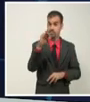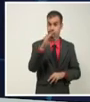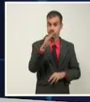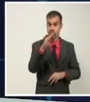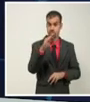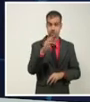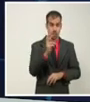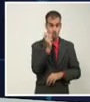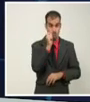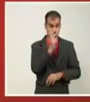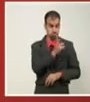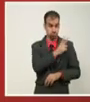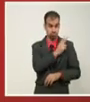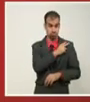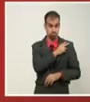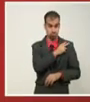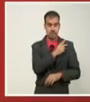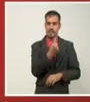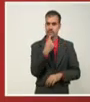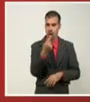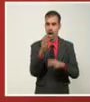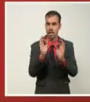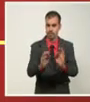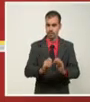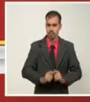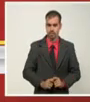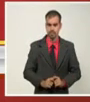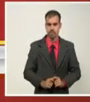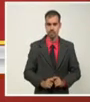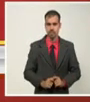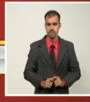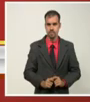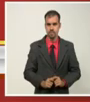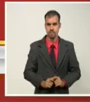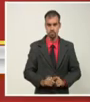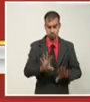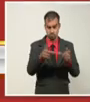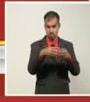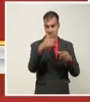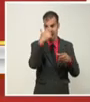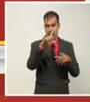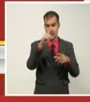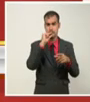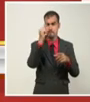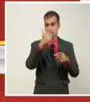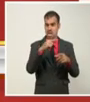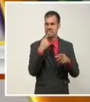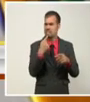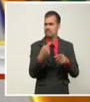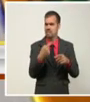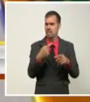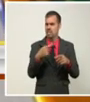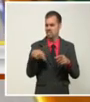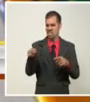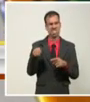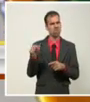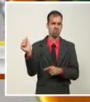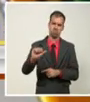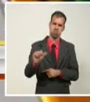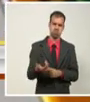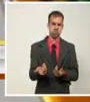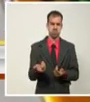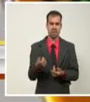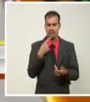mecanismo regional, Sacha Llorenti. El ALBA-TCP califica de arbitraria y unilateral la medida que pretende continuar el bloqueo